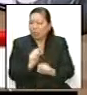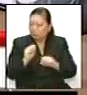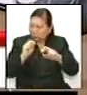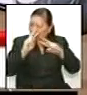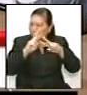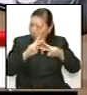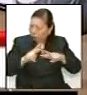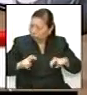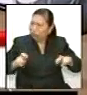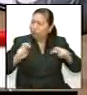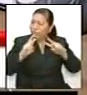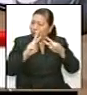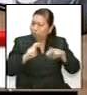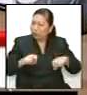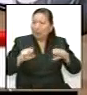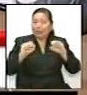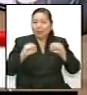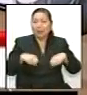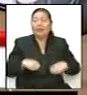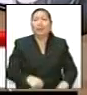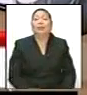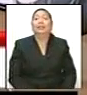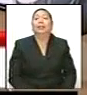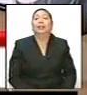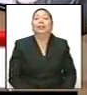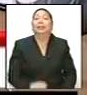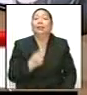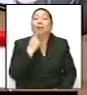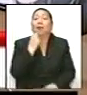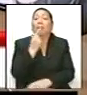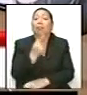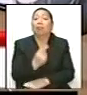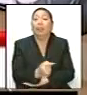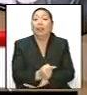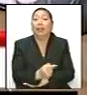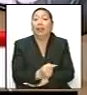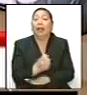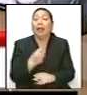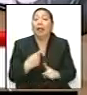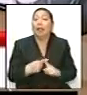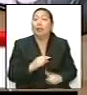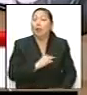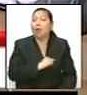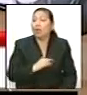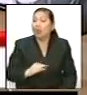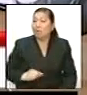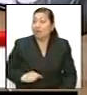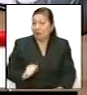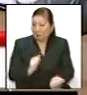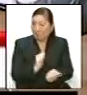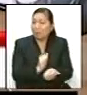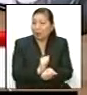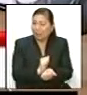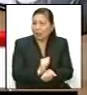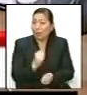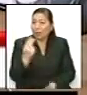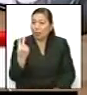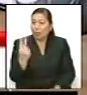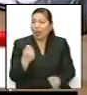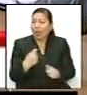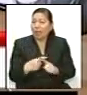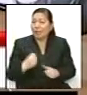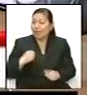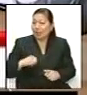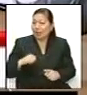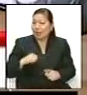investigado, hemos hecho la investigación y hemos denunciado al ex gobernador que ha estado en la cárcel y a dos exalcaldes